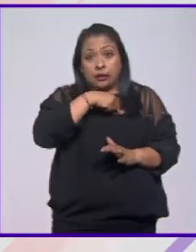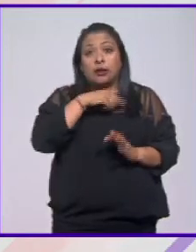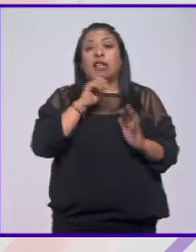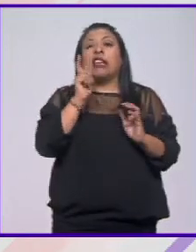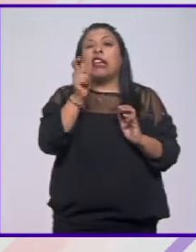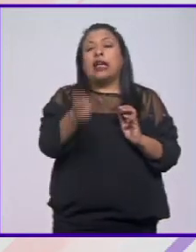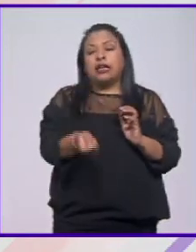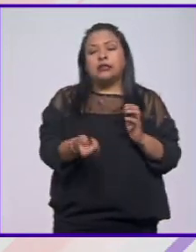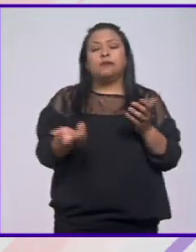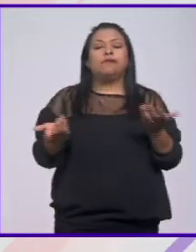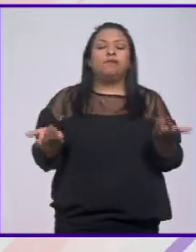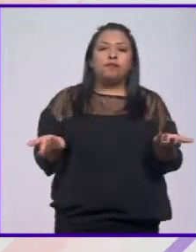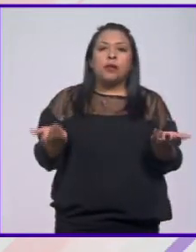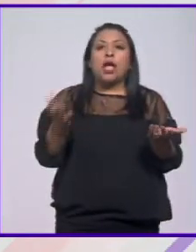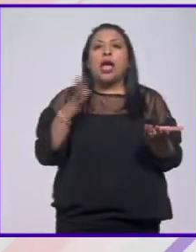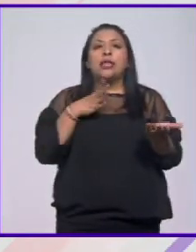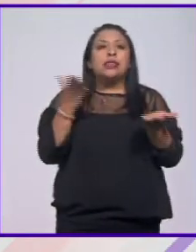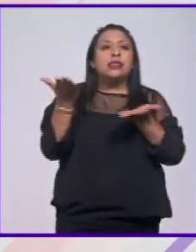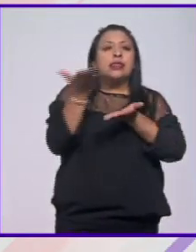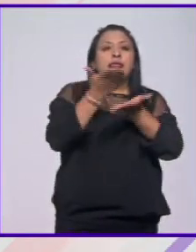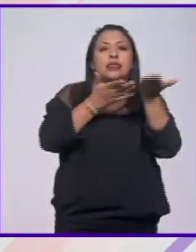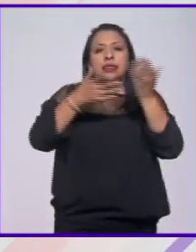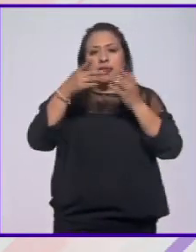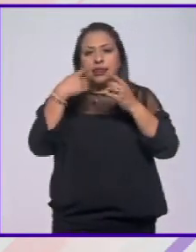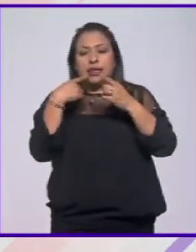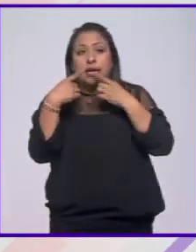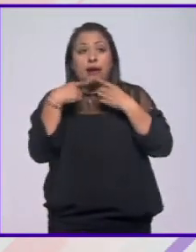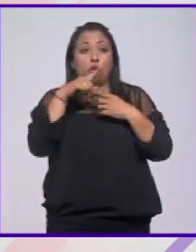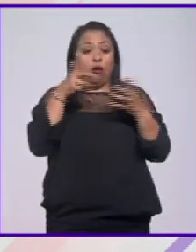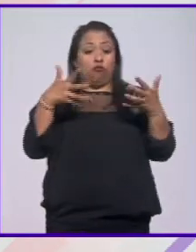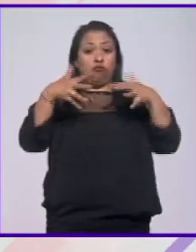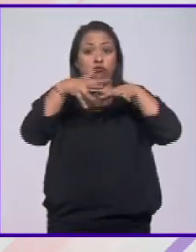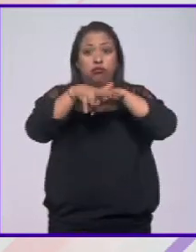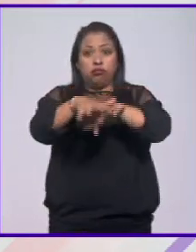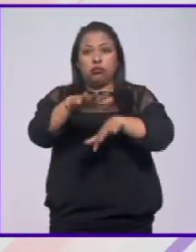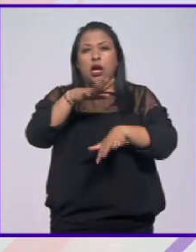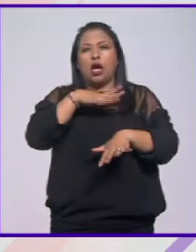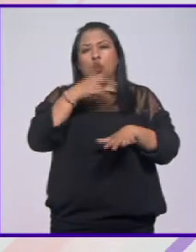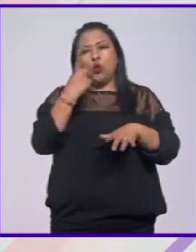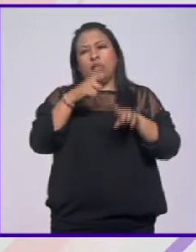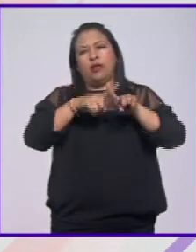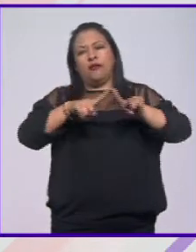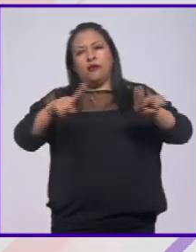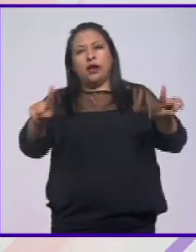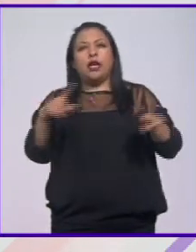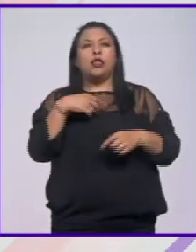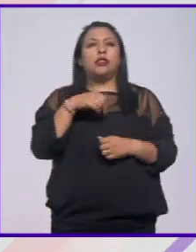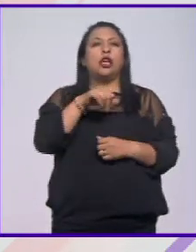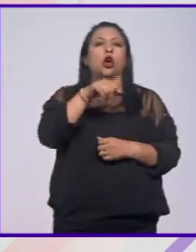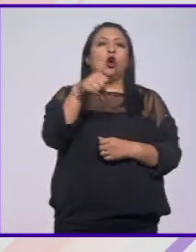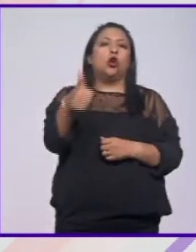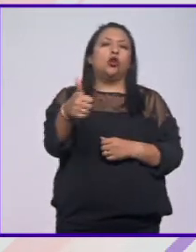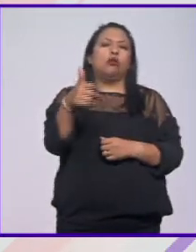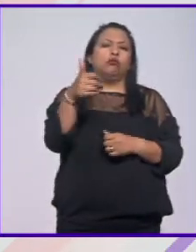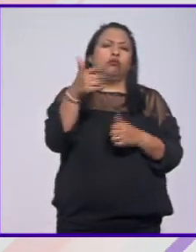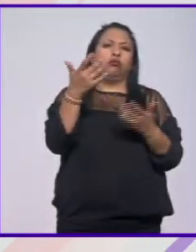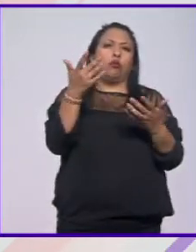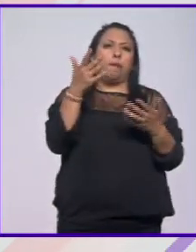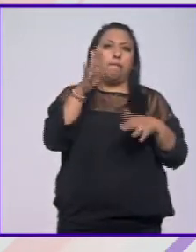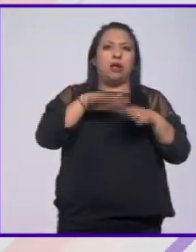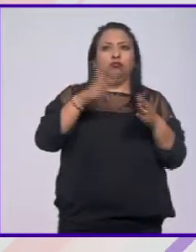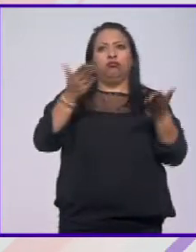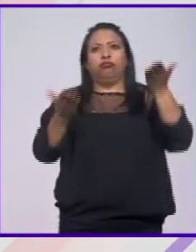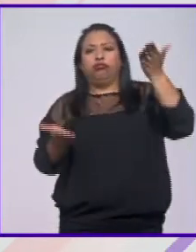pues, crear el diálogo y ya si se fusionan, si se genera uno distinto, si uno pesa más que el